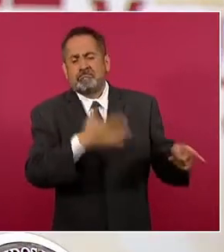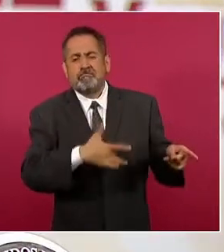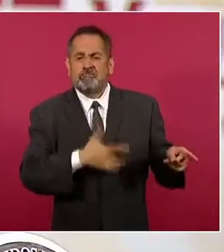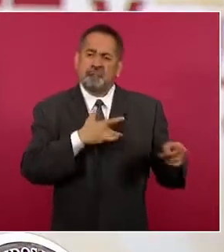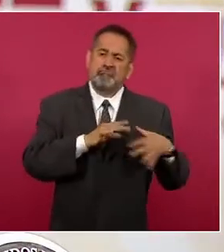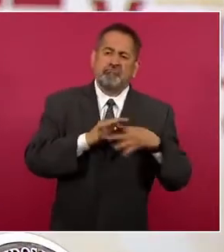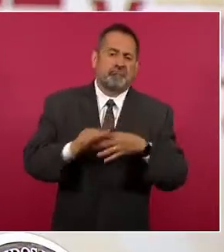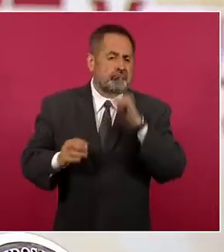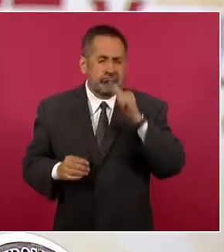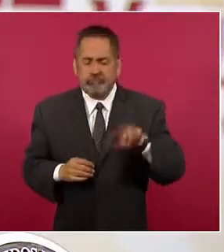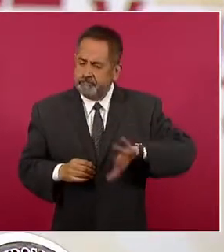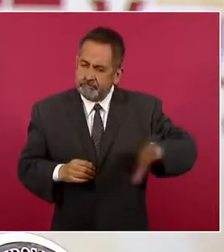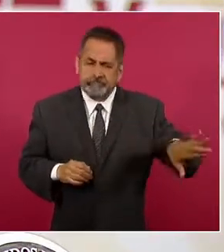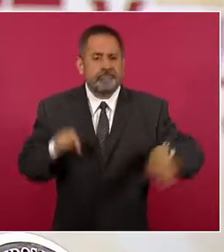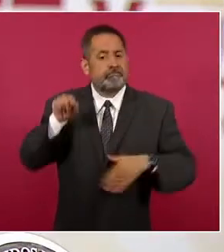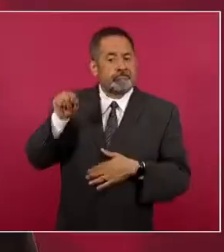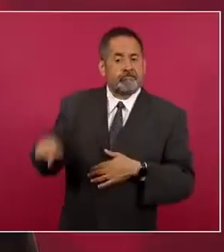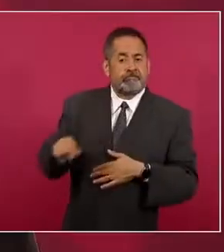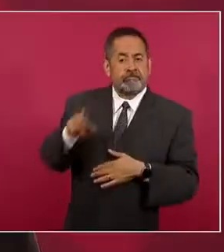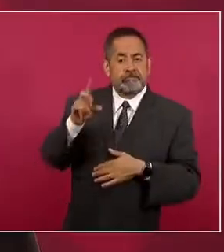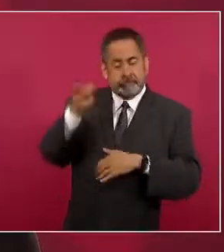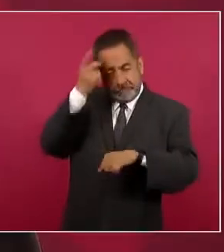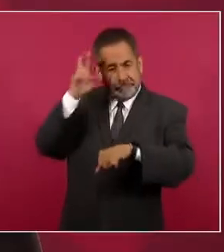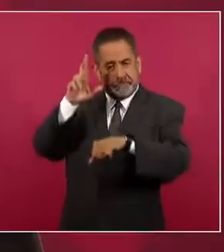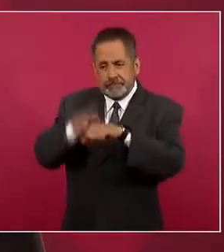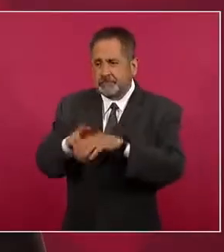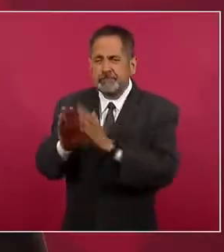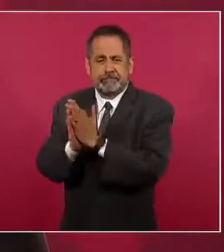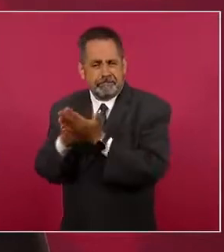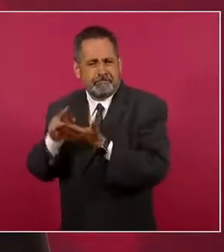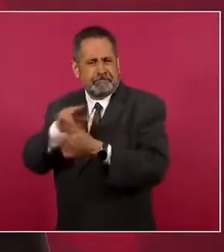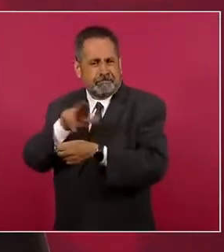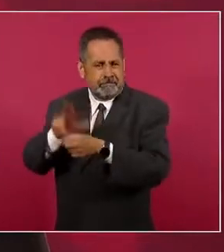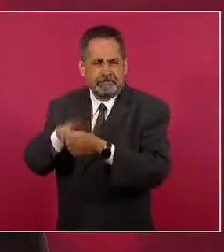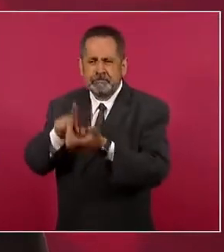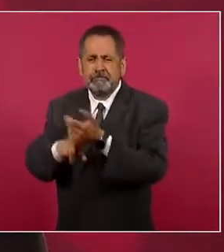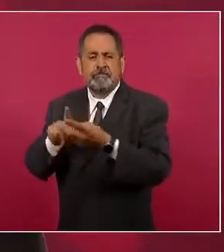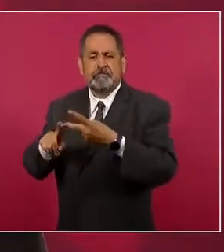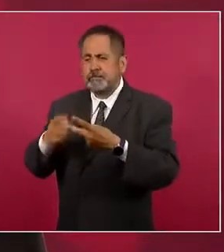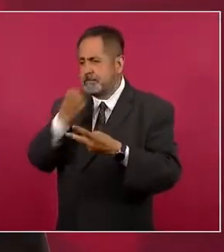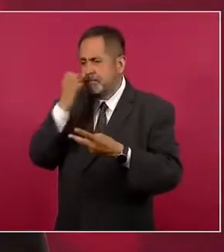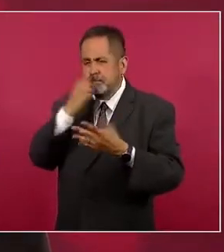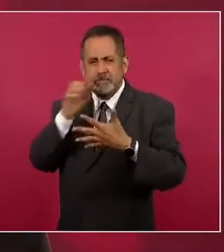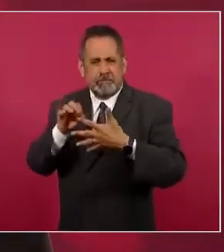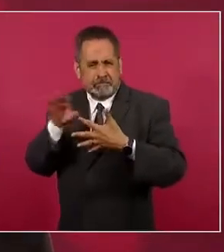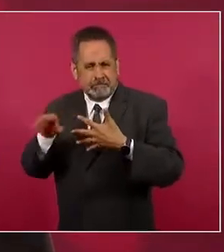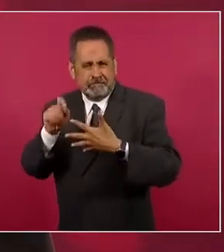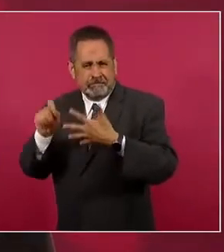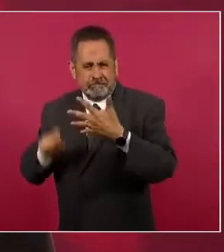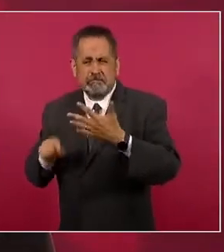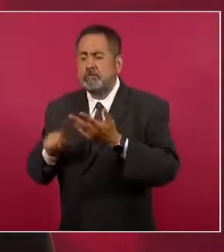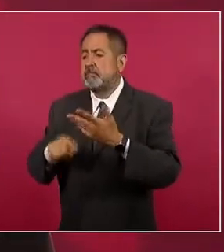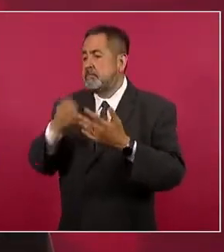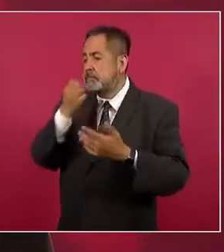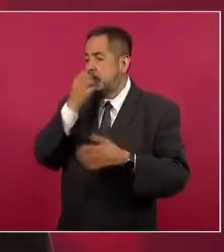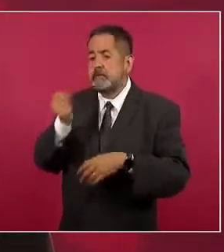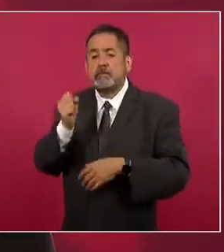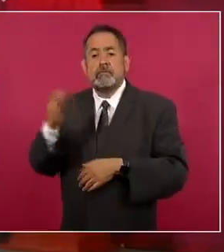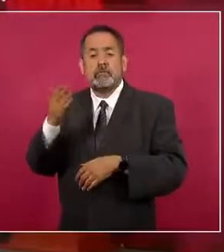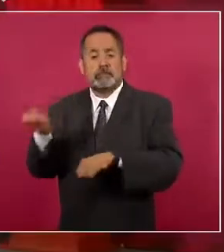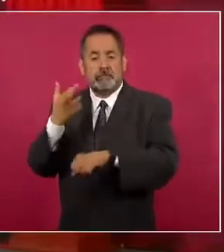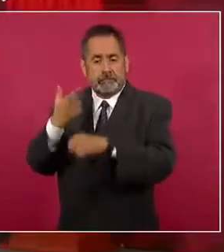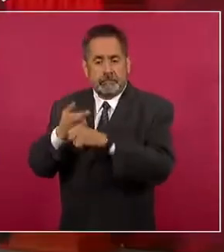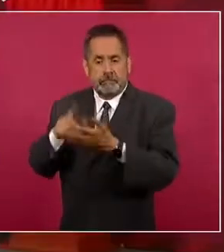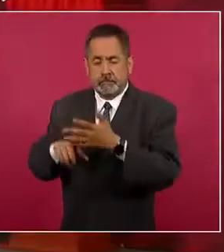a través de la Dirección General de Materiales Educativos, los normalistas, las escuelas pedagógicas, la Subsecretaría de Educación Superior,